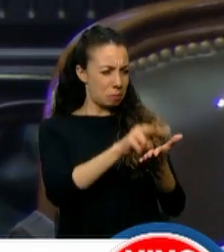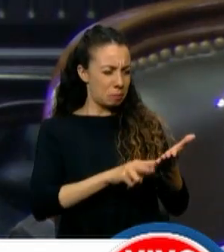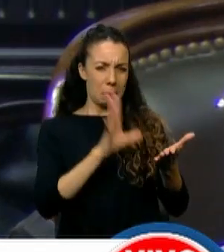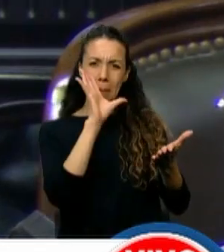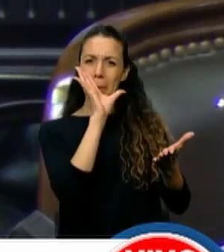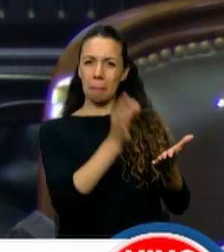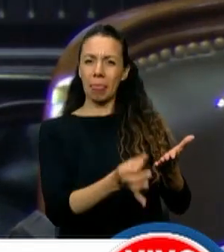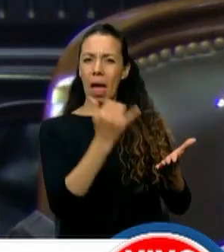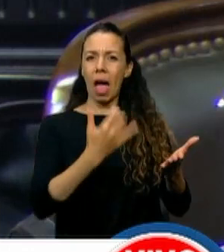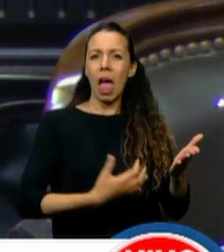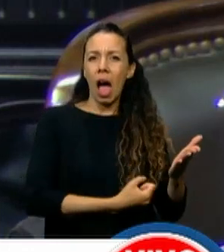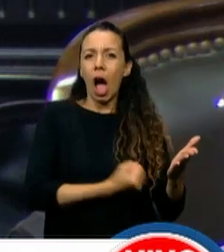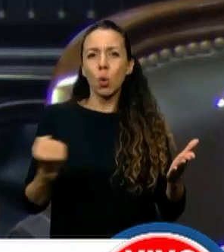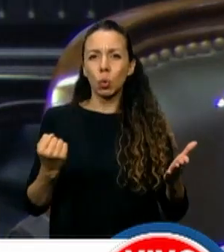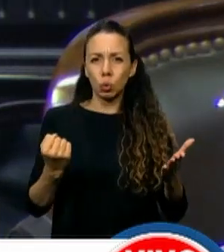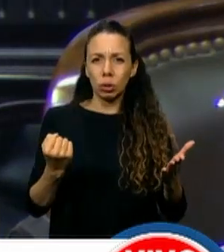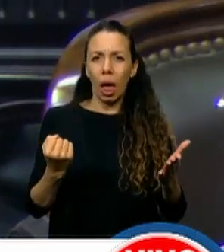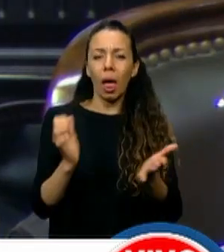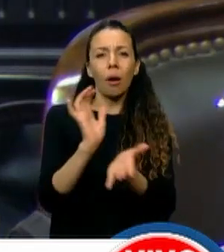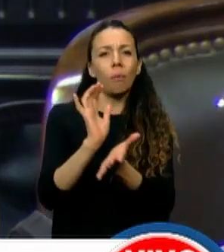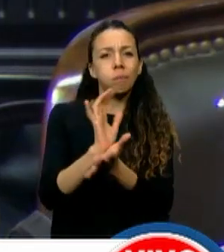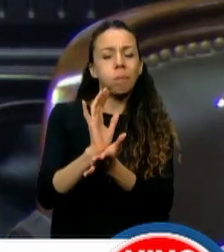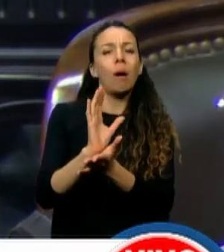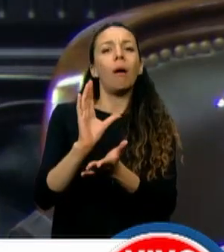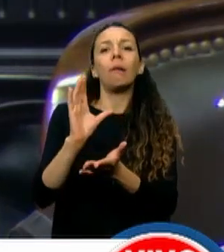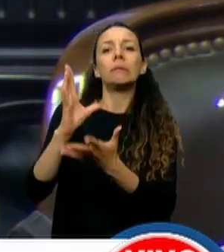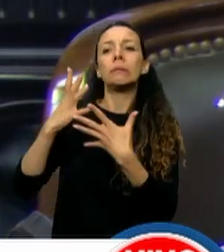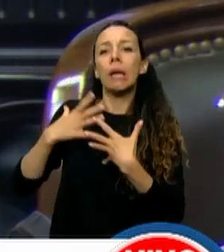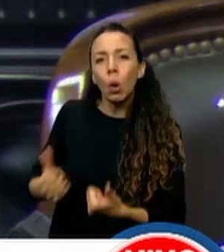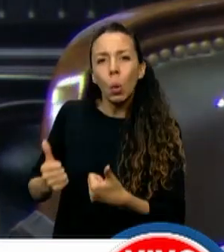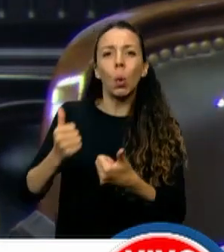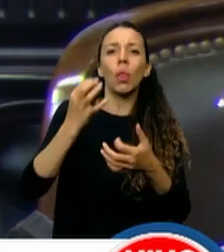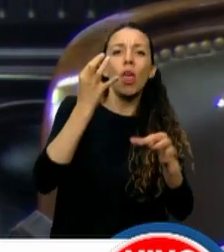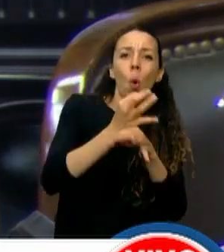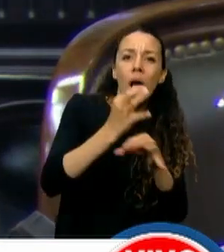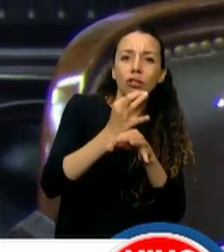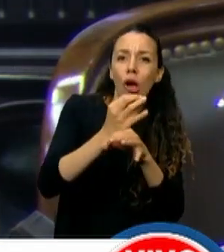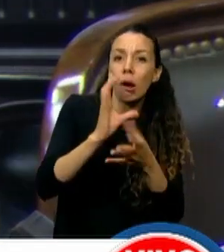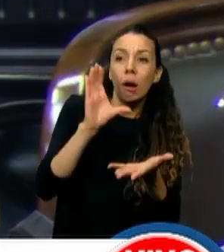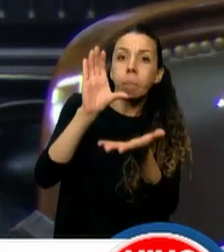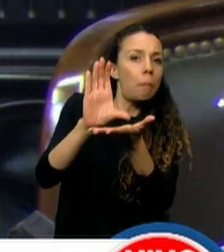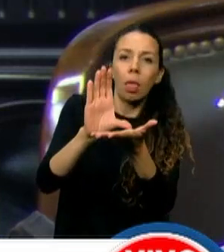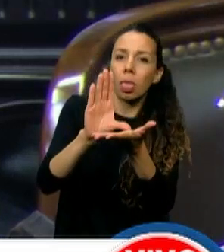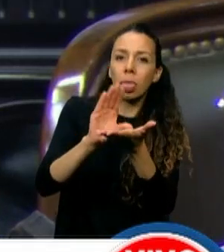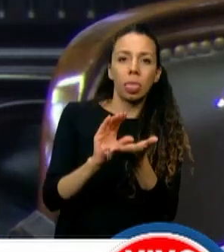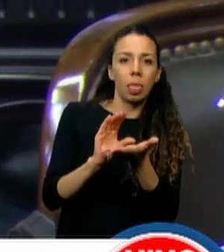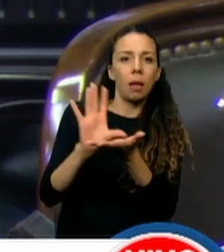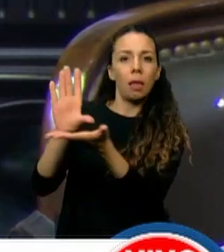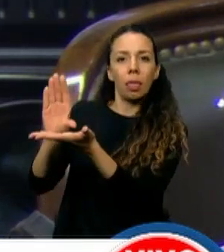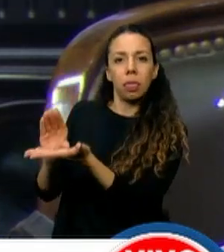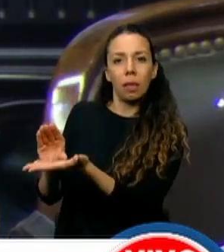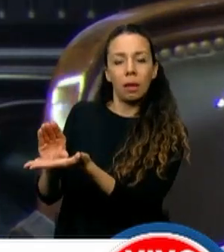feroz en educación, en salud y, lo más triste, en materia